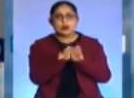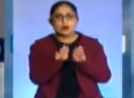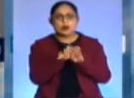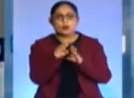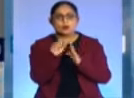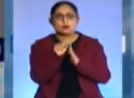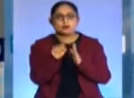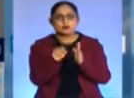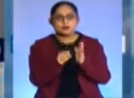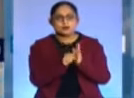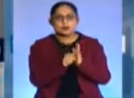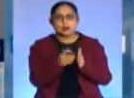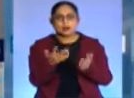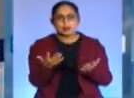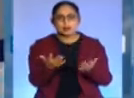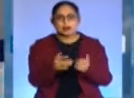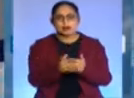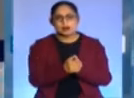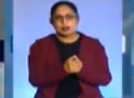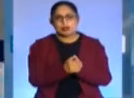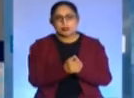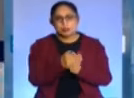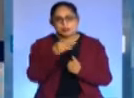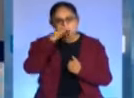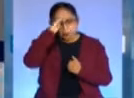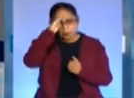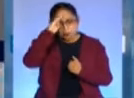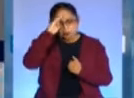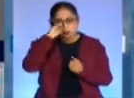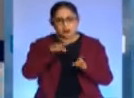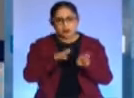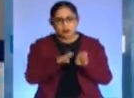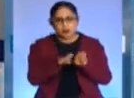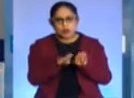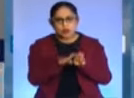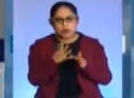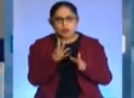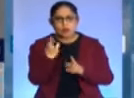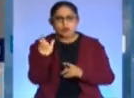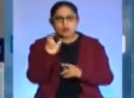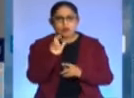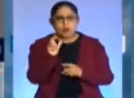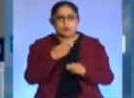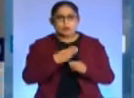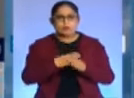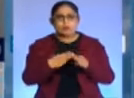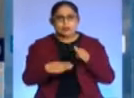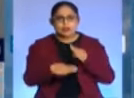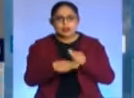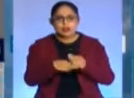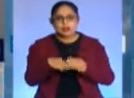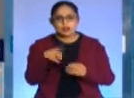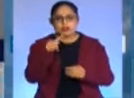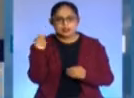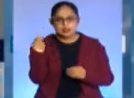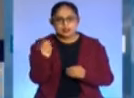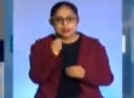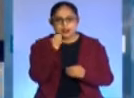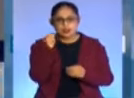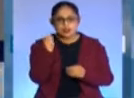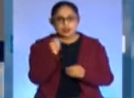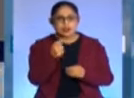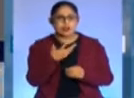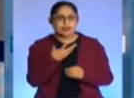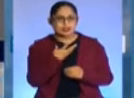sistemas tradicionales o cómo estos elementos, pues los tenemos que ir adecuando con los materiales y con la tecnología que hoy día tenemos,